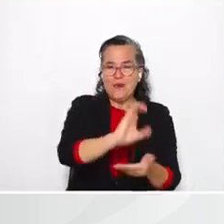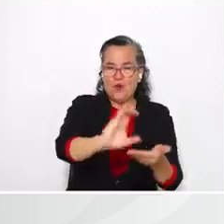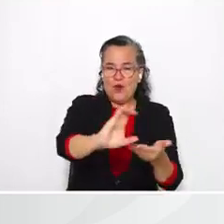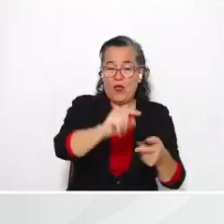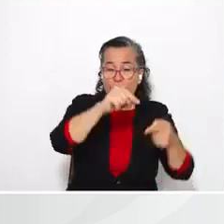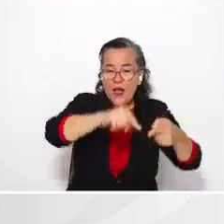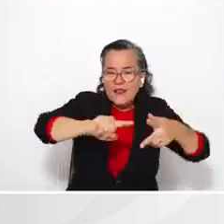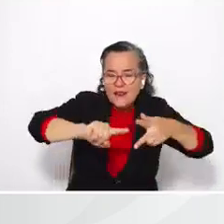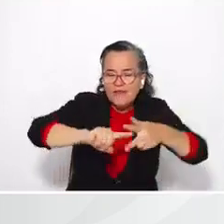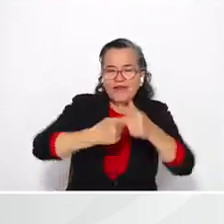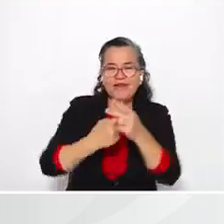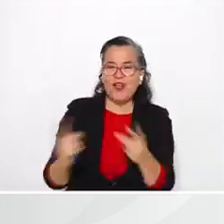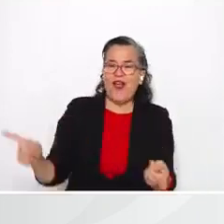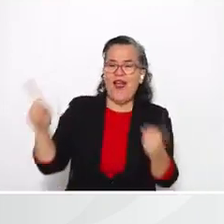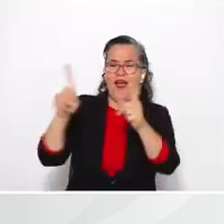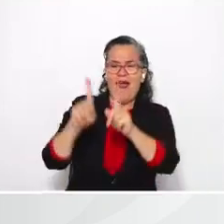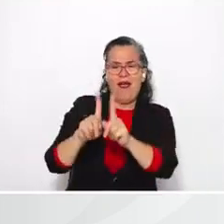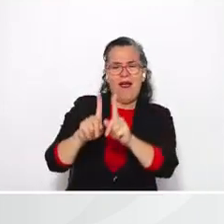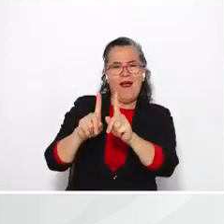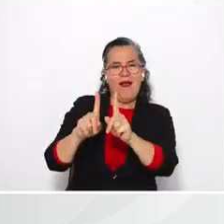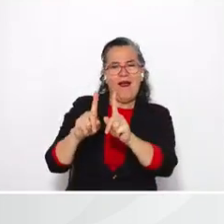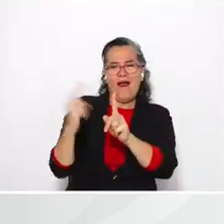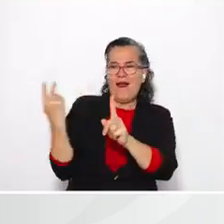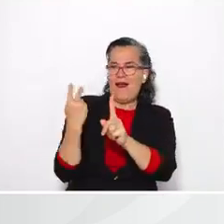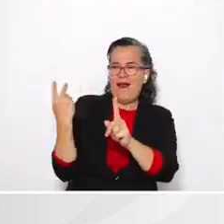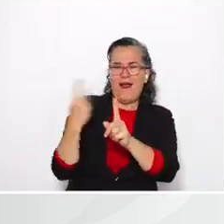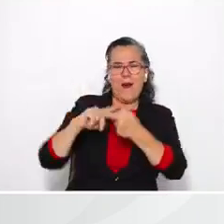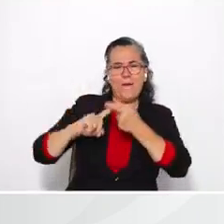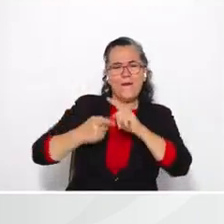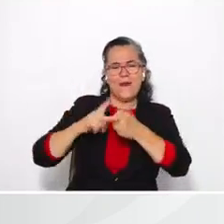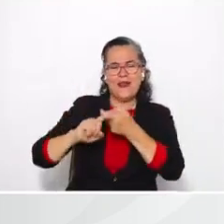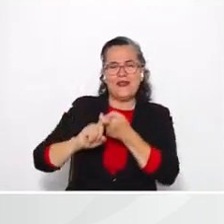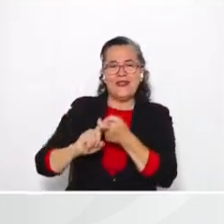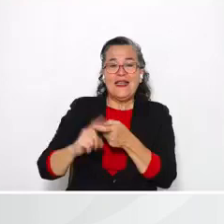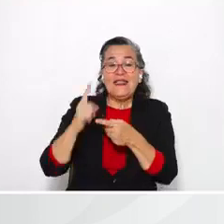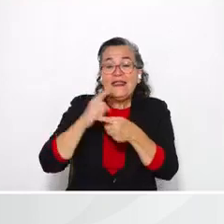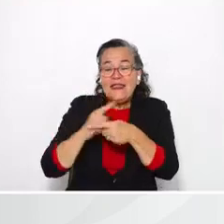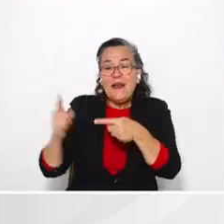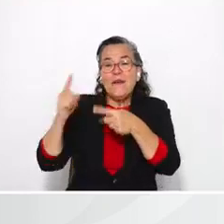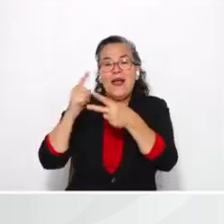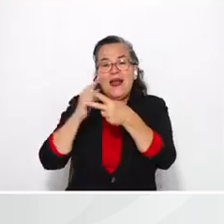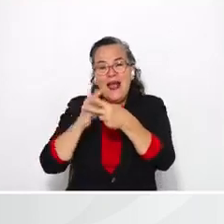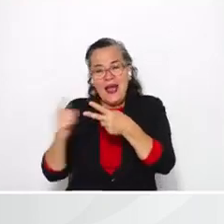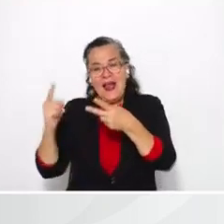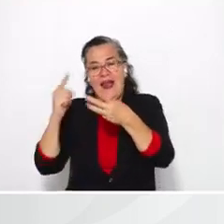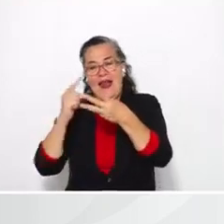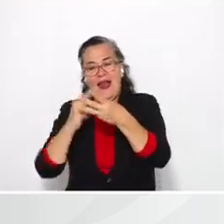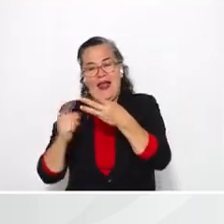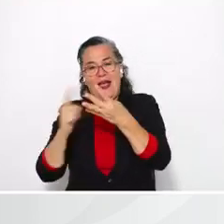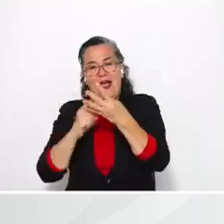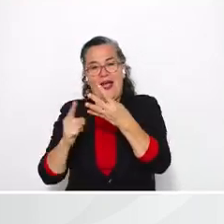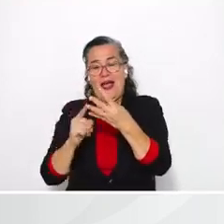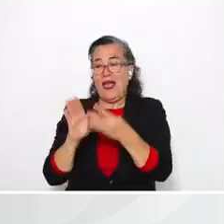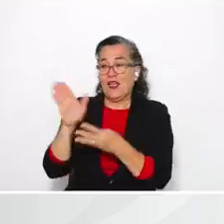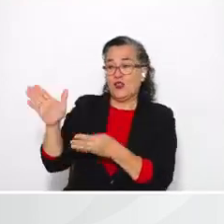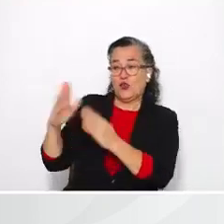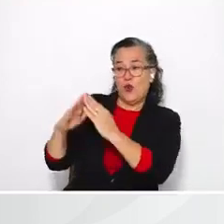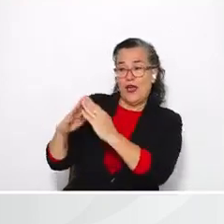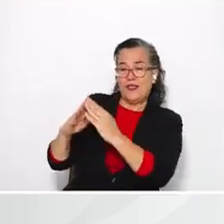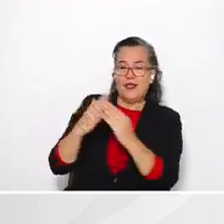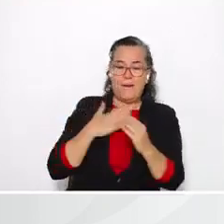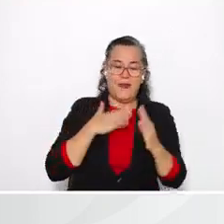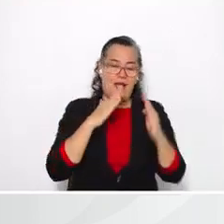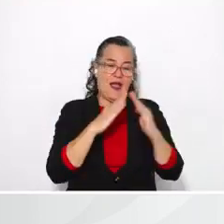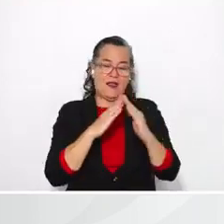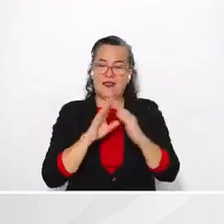así una amistad en que casi semanalmente nos reuníamos en su casa o la mía a hacer